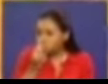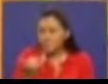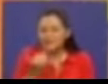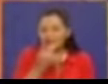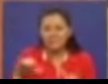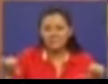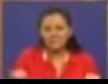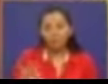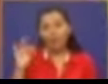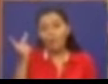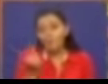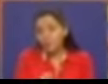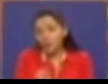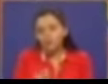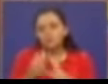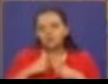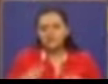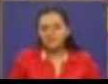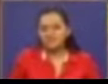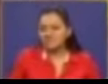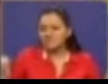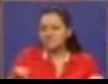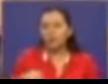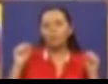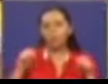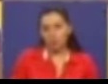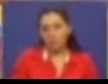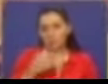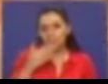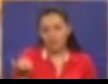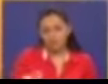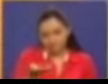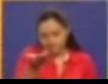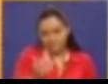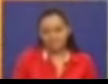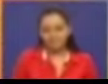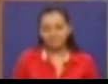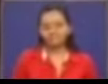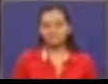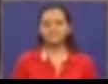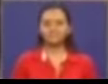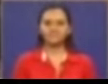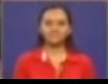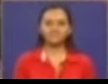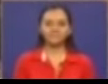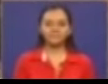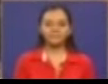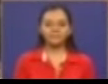o peligrosos para la salud de nuestros ciudadanos. Adelante.